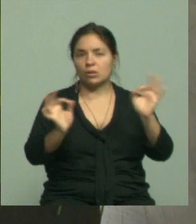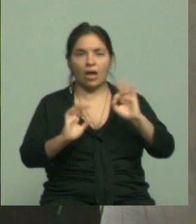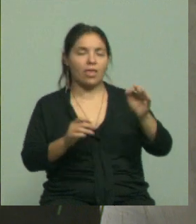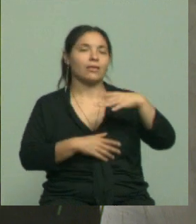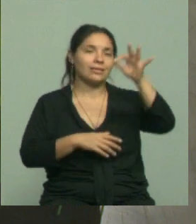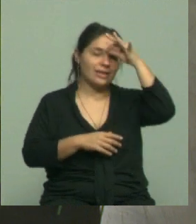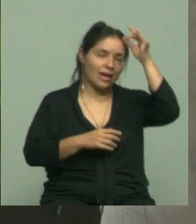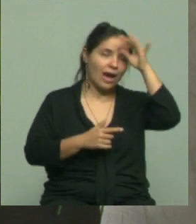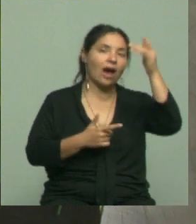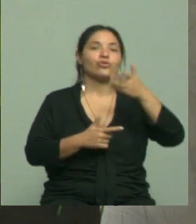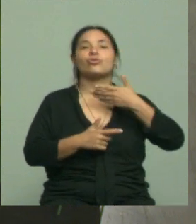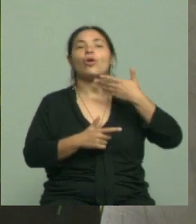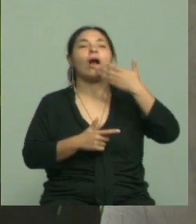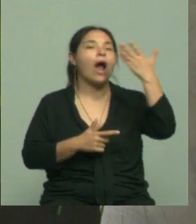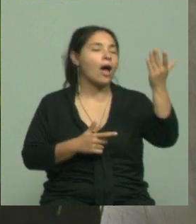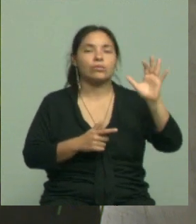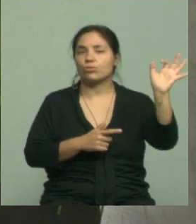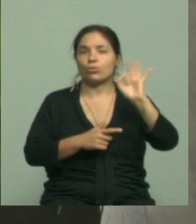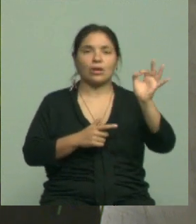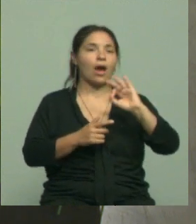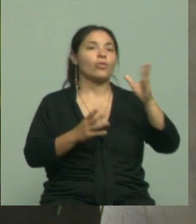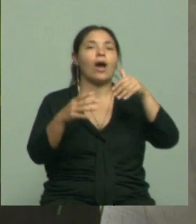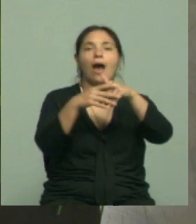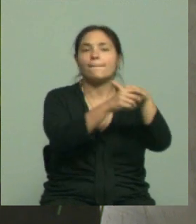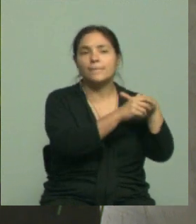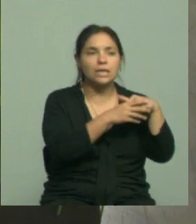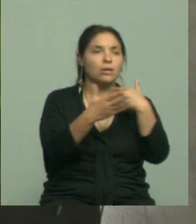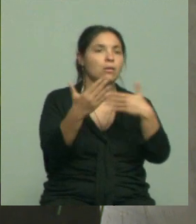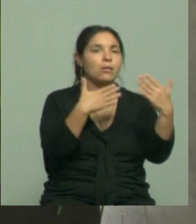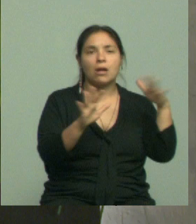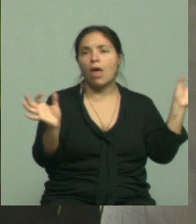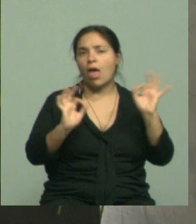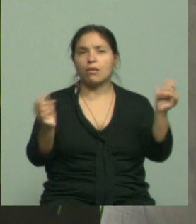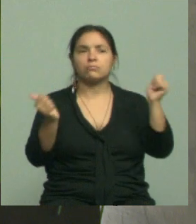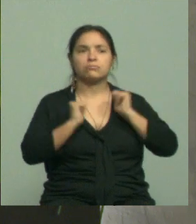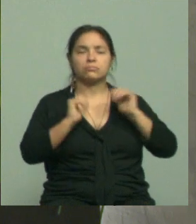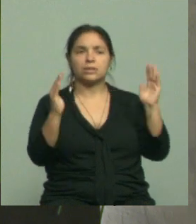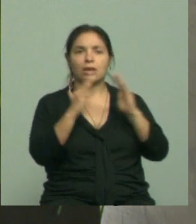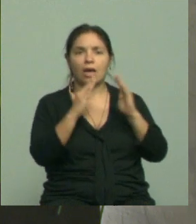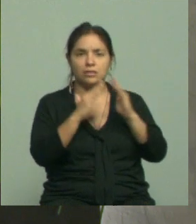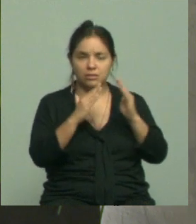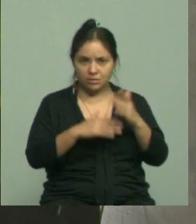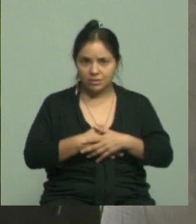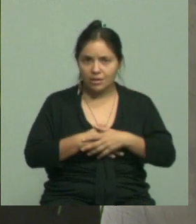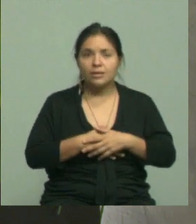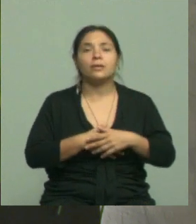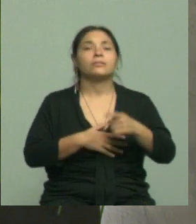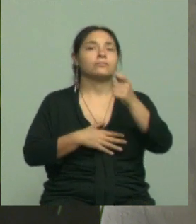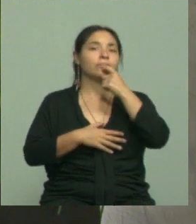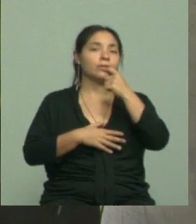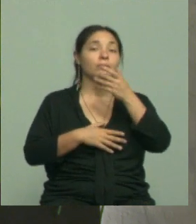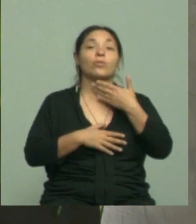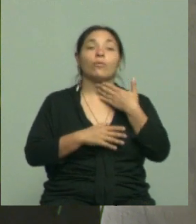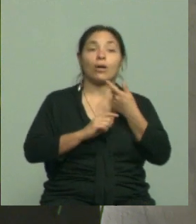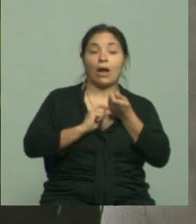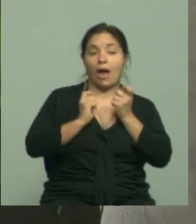teatro, canto, o sostener reuniones de amigos. Entonces, si su voz variaba o no, bajaba el volumen de la